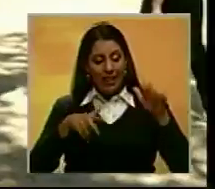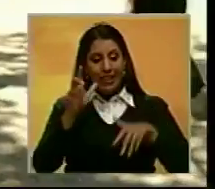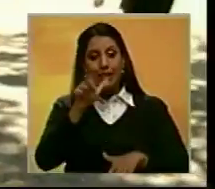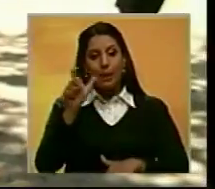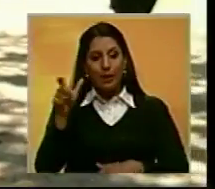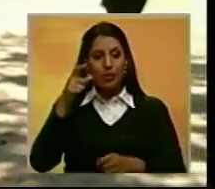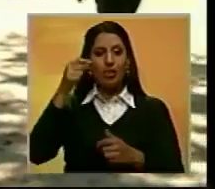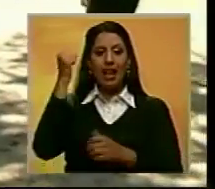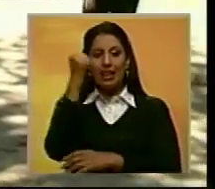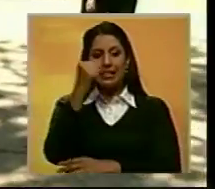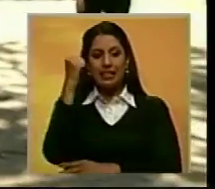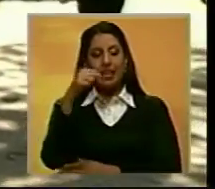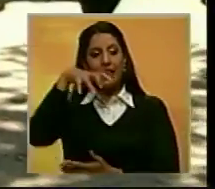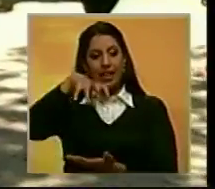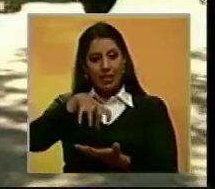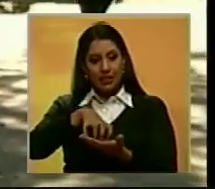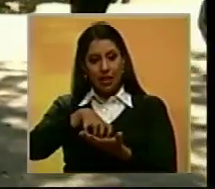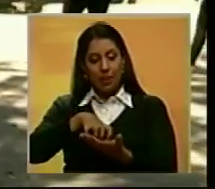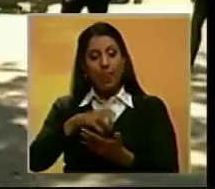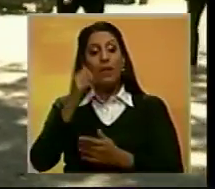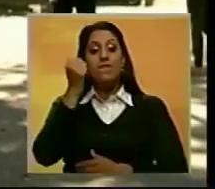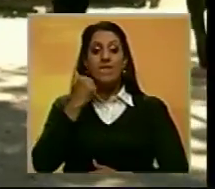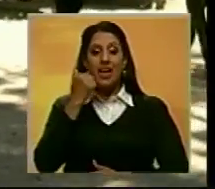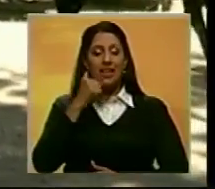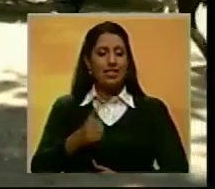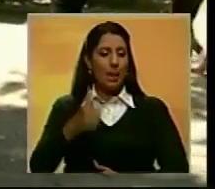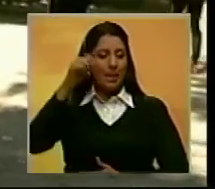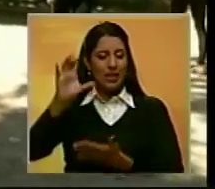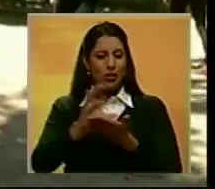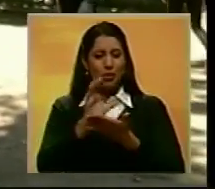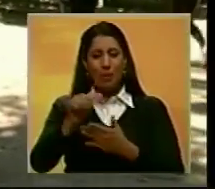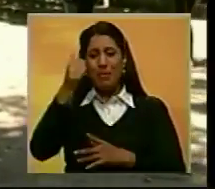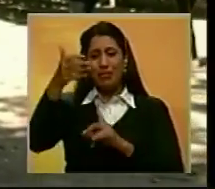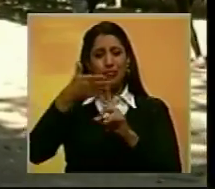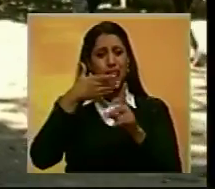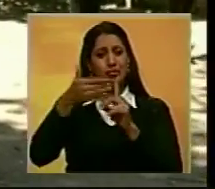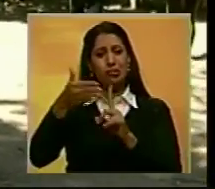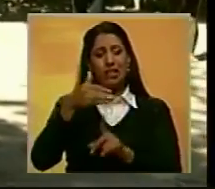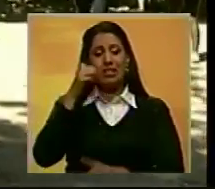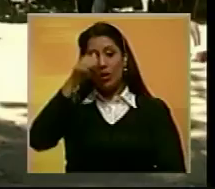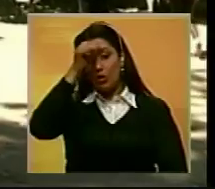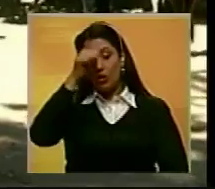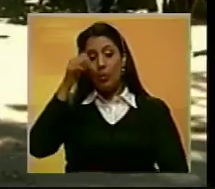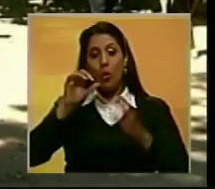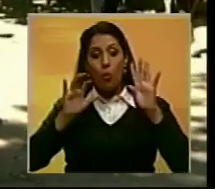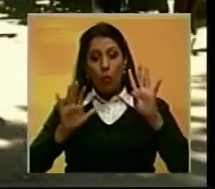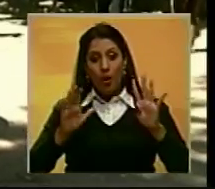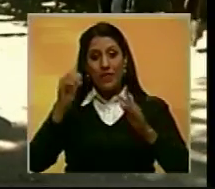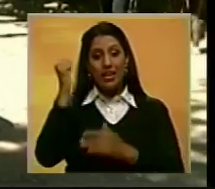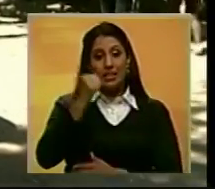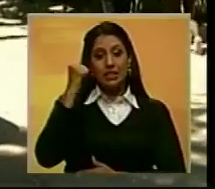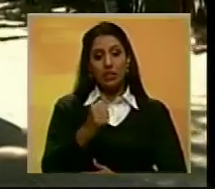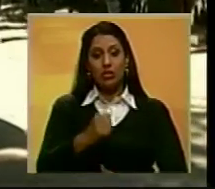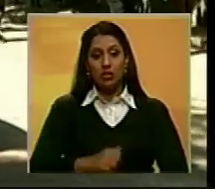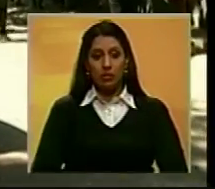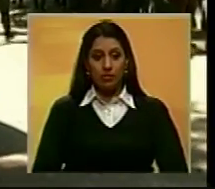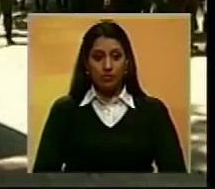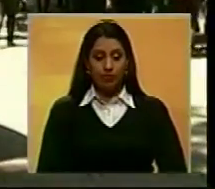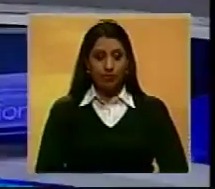personas fueron asesinadas en el estado. Valencia fue la ciudad más violenta este fin de semana con 9